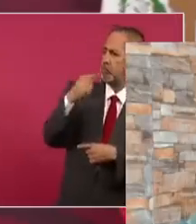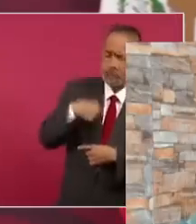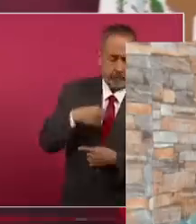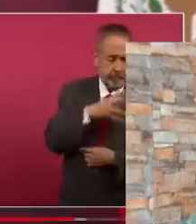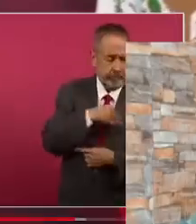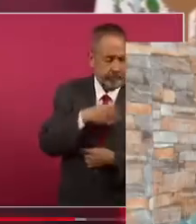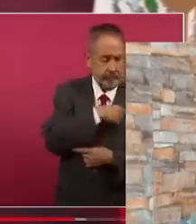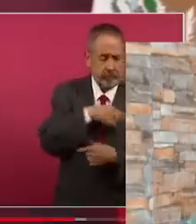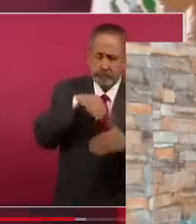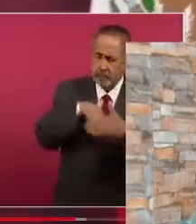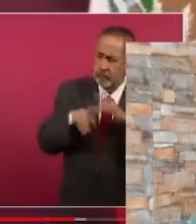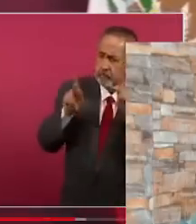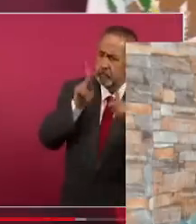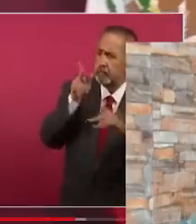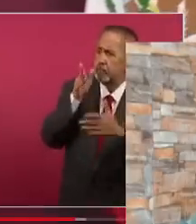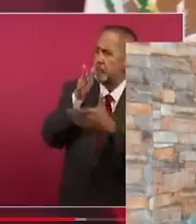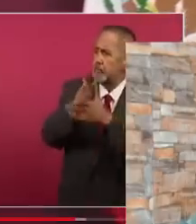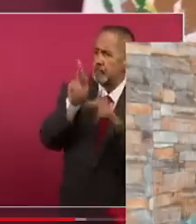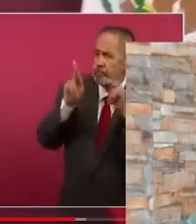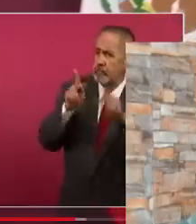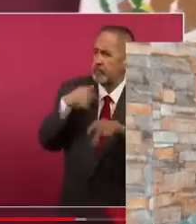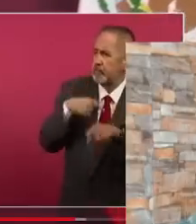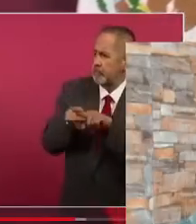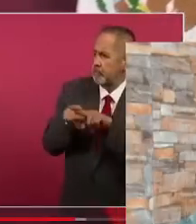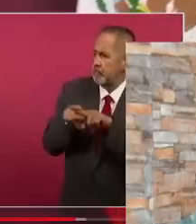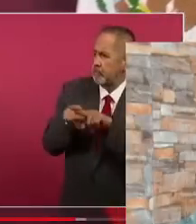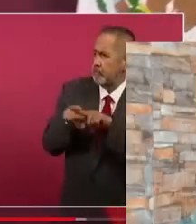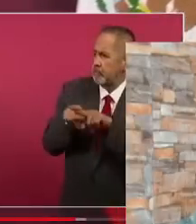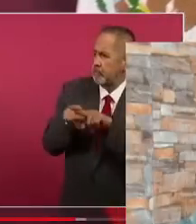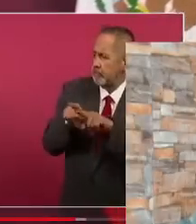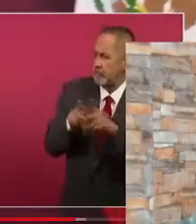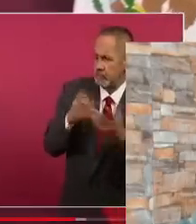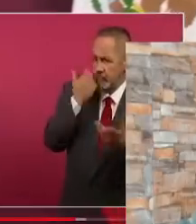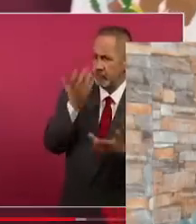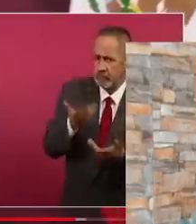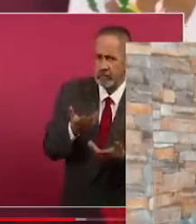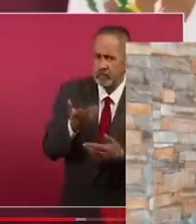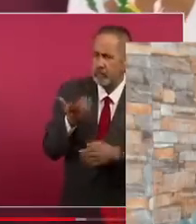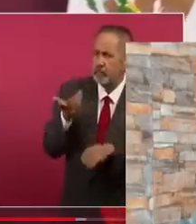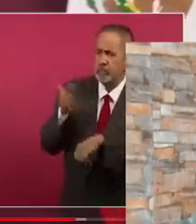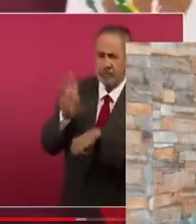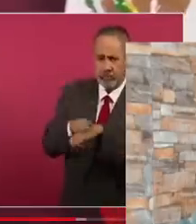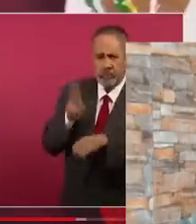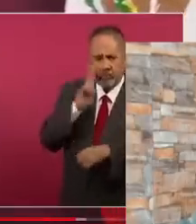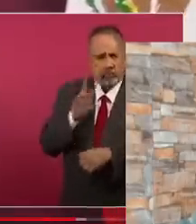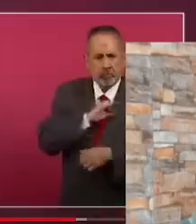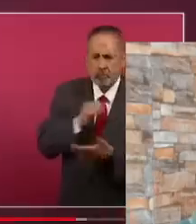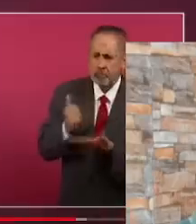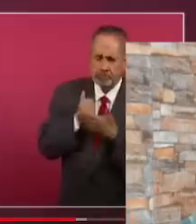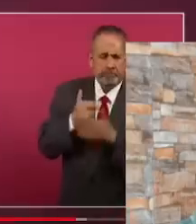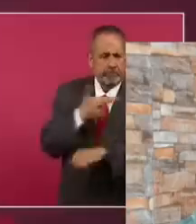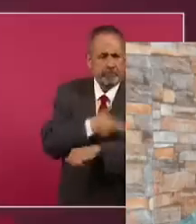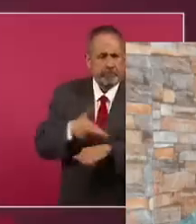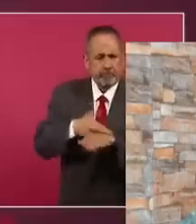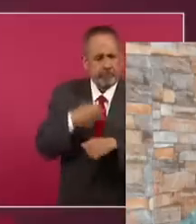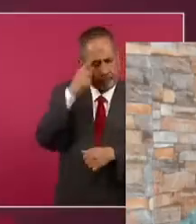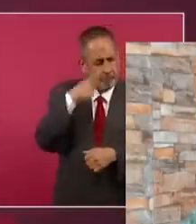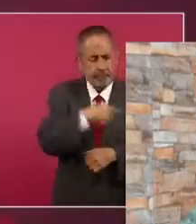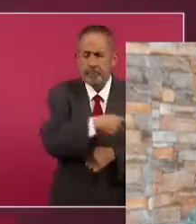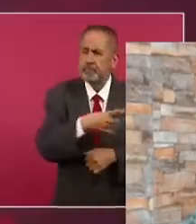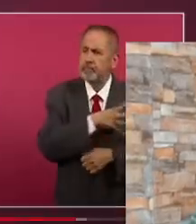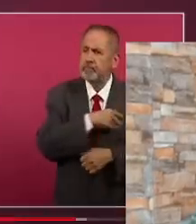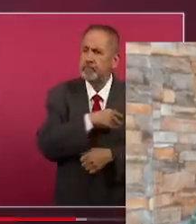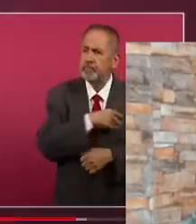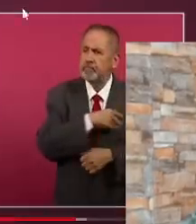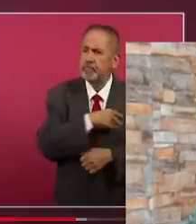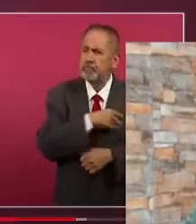visitar a su hermano en la cárcel. Le quiero pedir, a ver si usted nos ayuda para que vayan ellas,